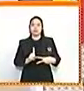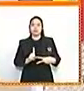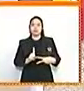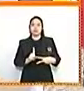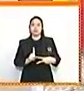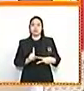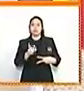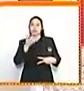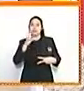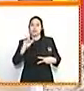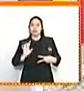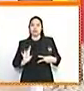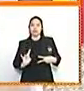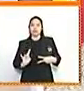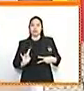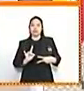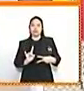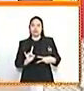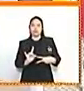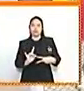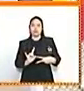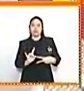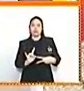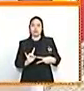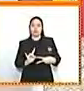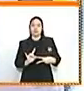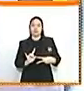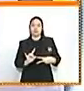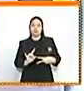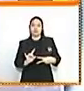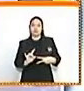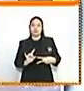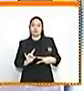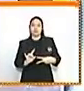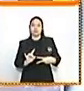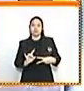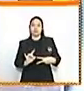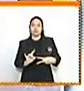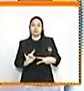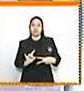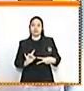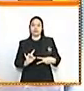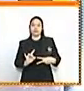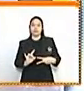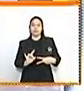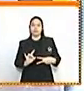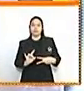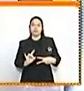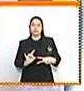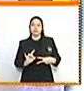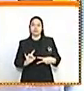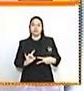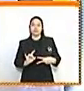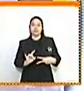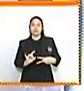Suerte. 8, número ganador 18. Conocemos el segundo número ganador. Primer